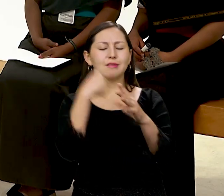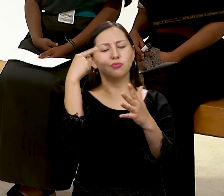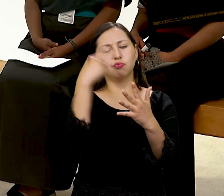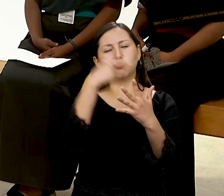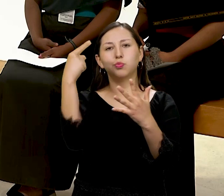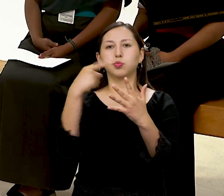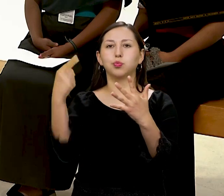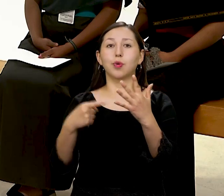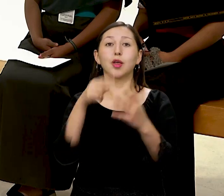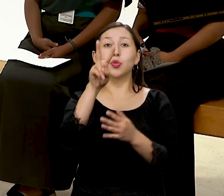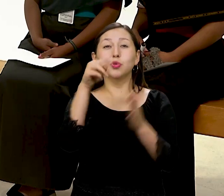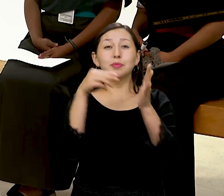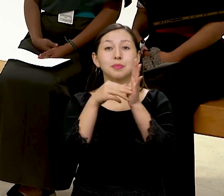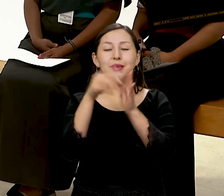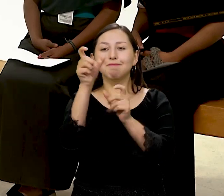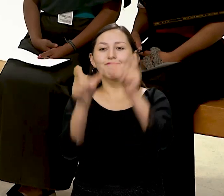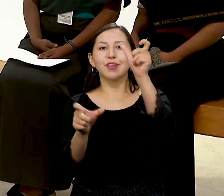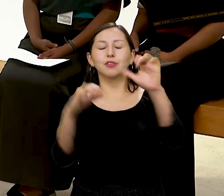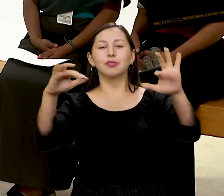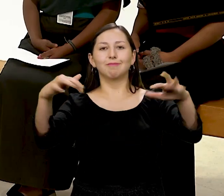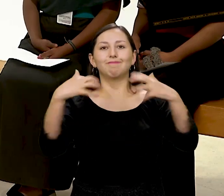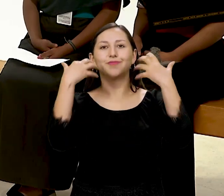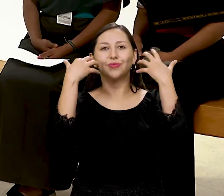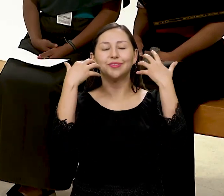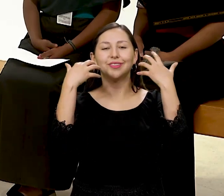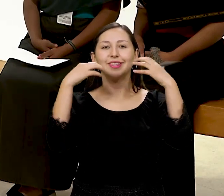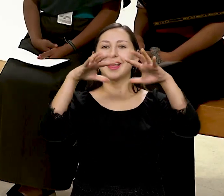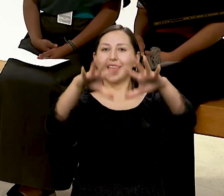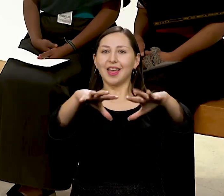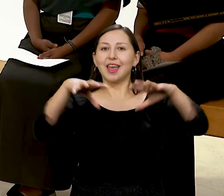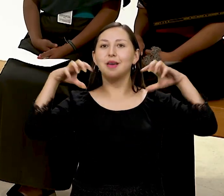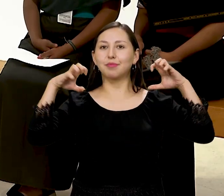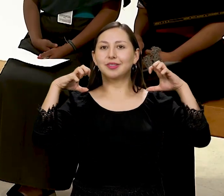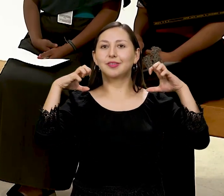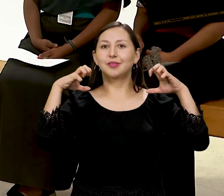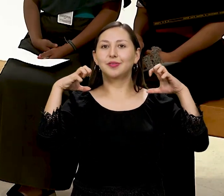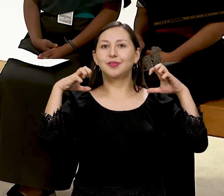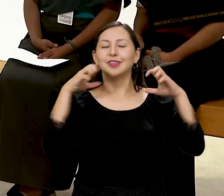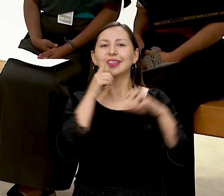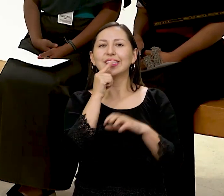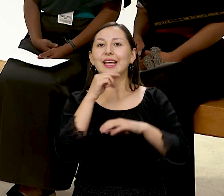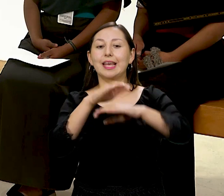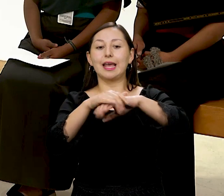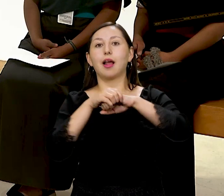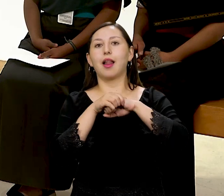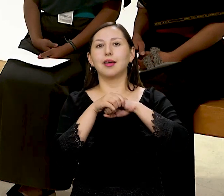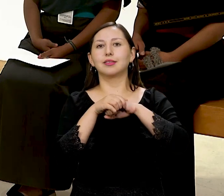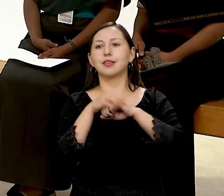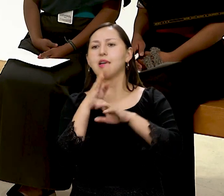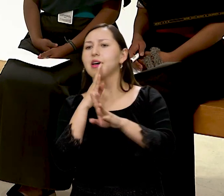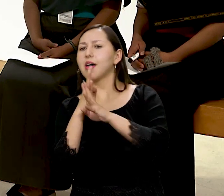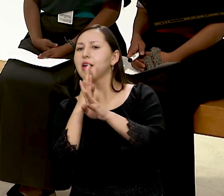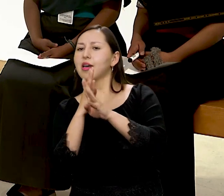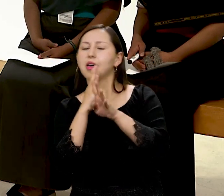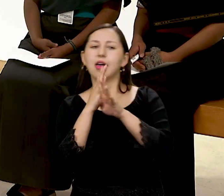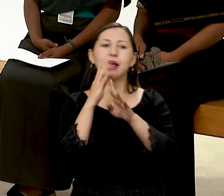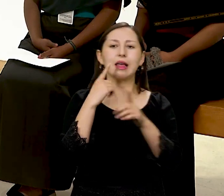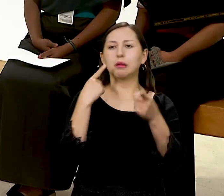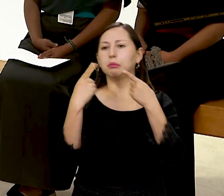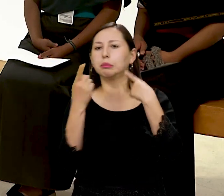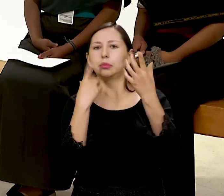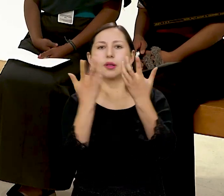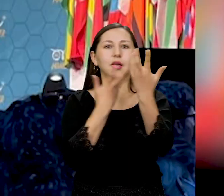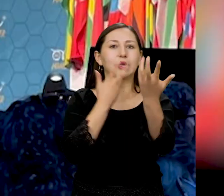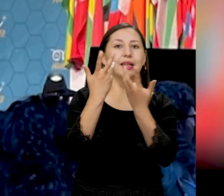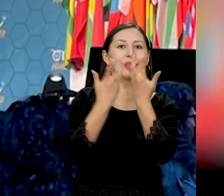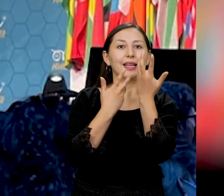Y asistieron 2.000 personas que hablaban su idioma principal, era el inglés, y su secundario el inglés,